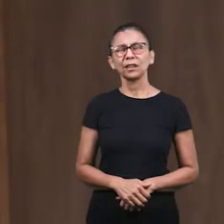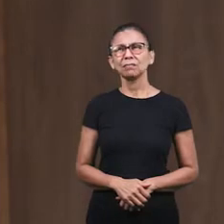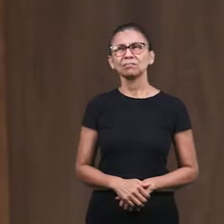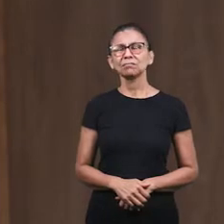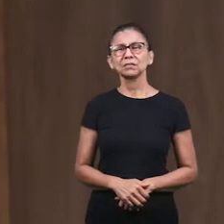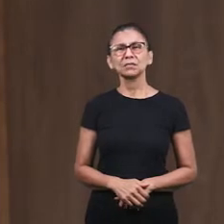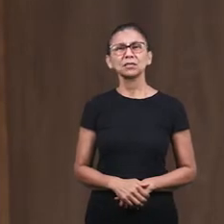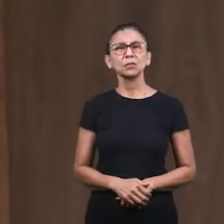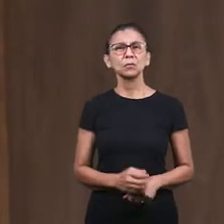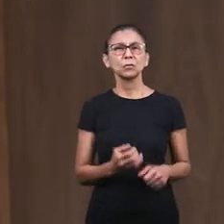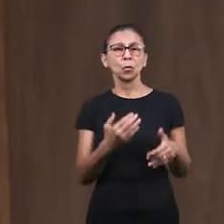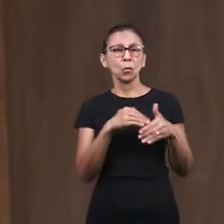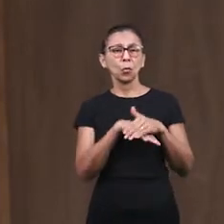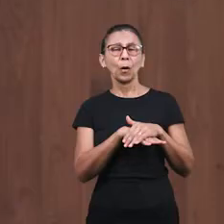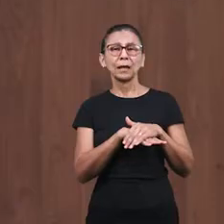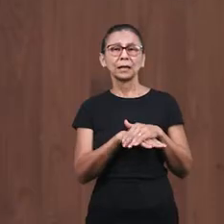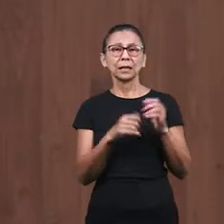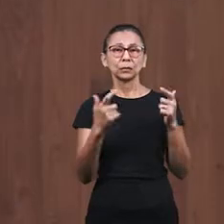es depósito.